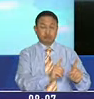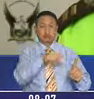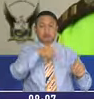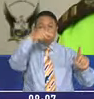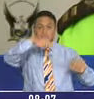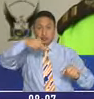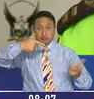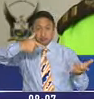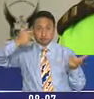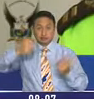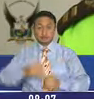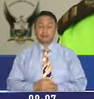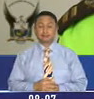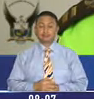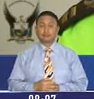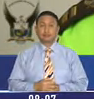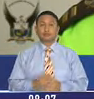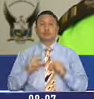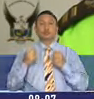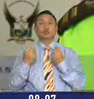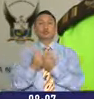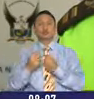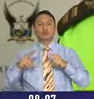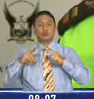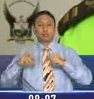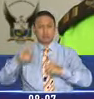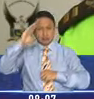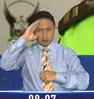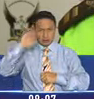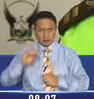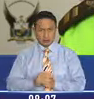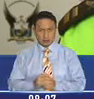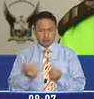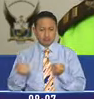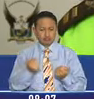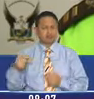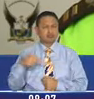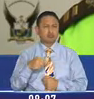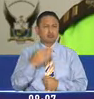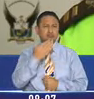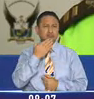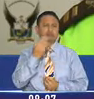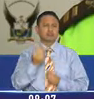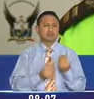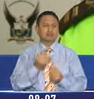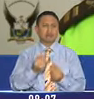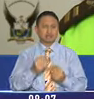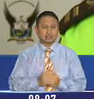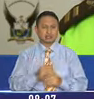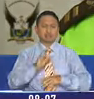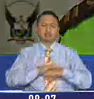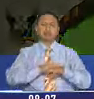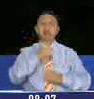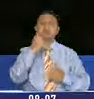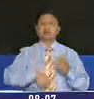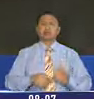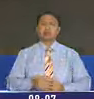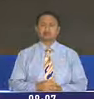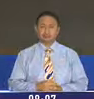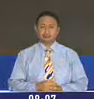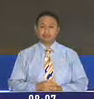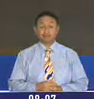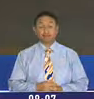armados. Estamos trabajando con las unidades investigativas para ver el modus operandi y también las causas del hecho, ¿no?